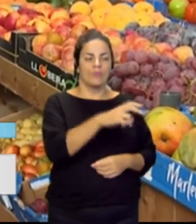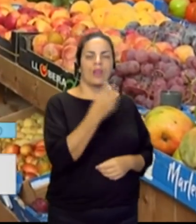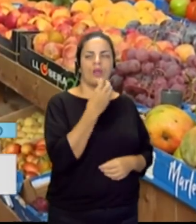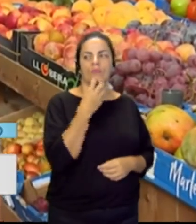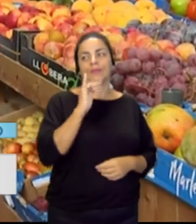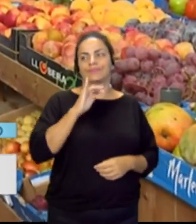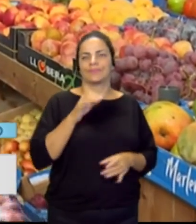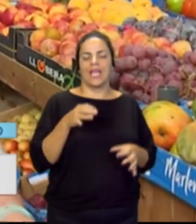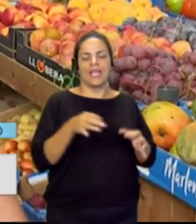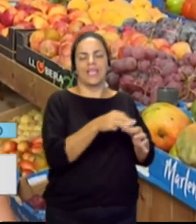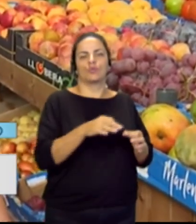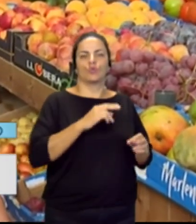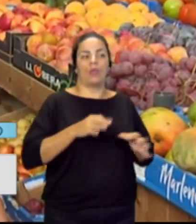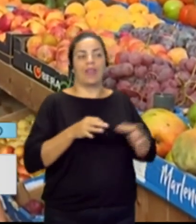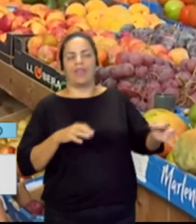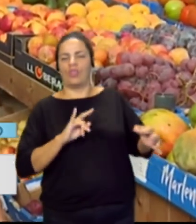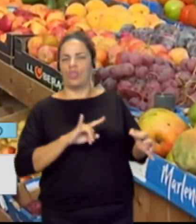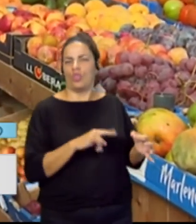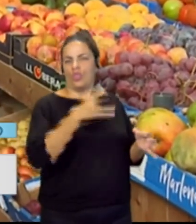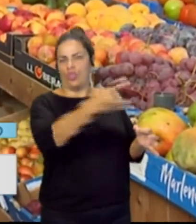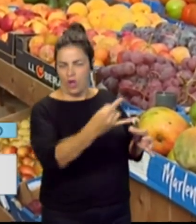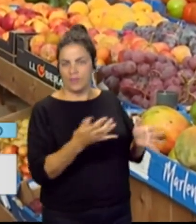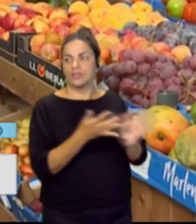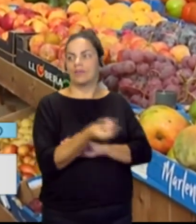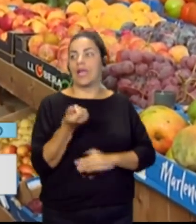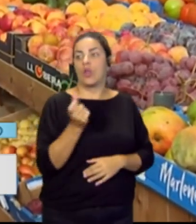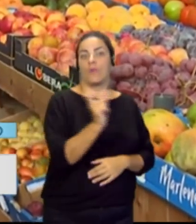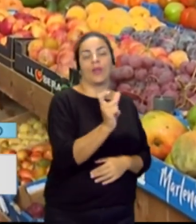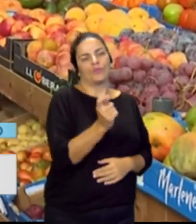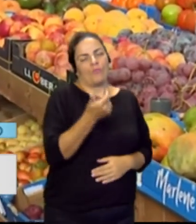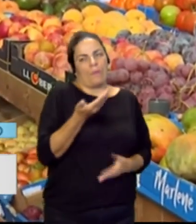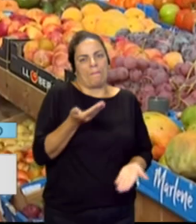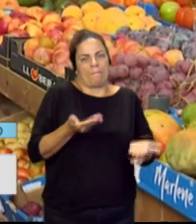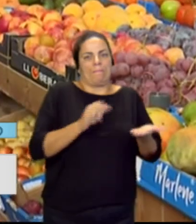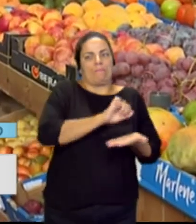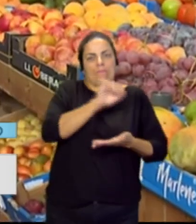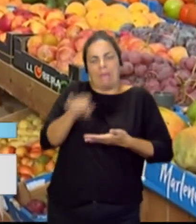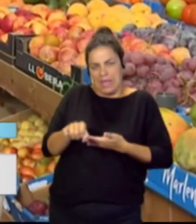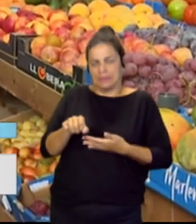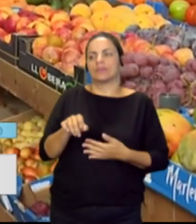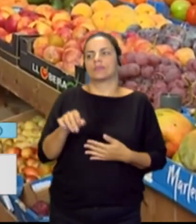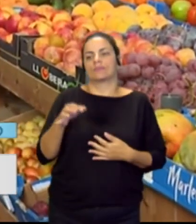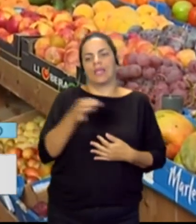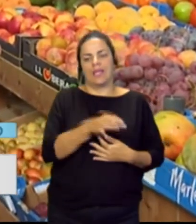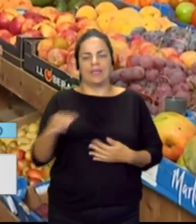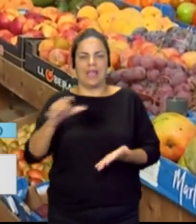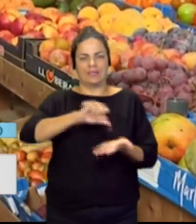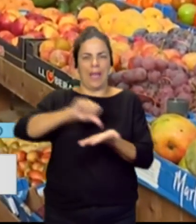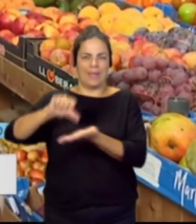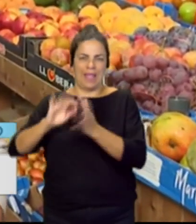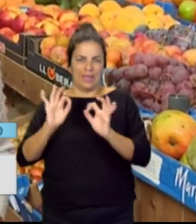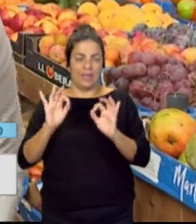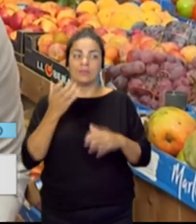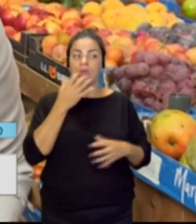doble insularidad algo pues que hace que los precios sean un poco más elevados que en las islas capitalinas en estas Islas